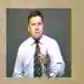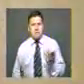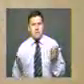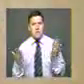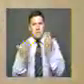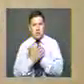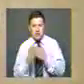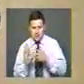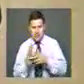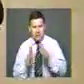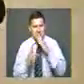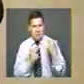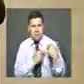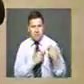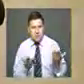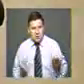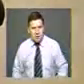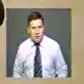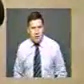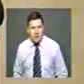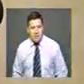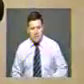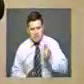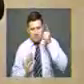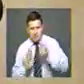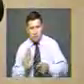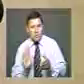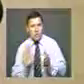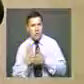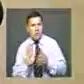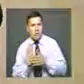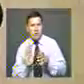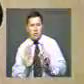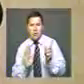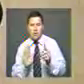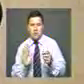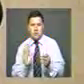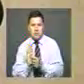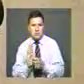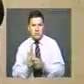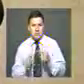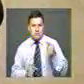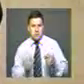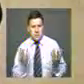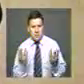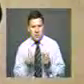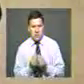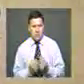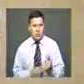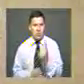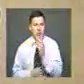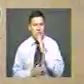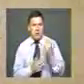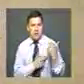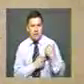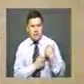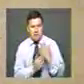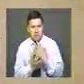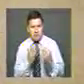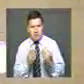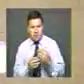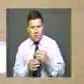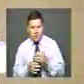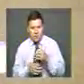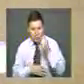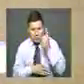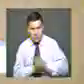cambió la competencia. Los jueces de circuito no son competentes. El único competente por fuera del juez